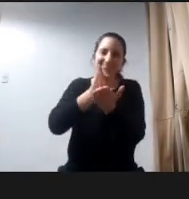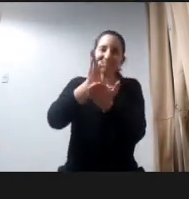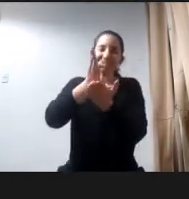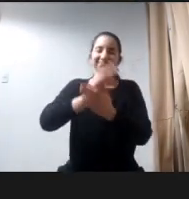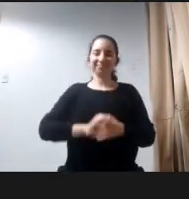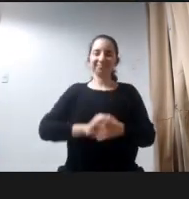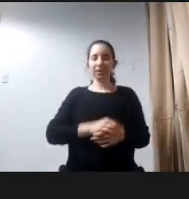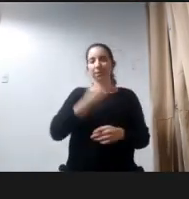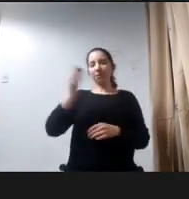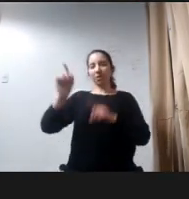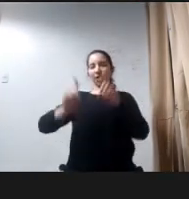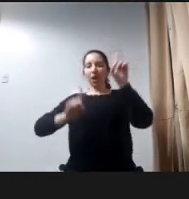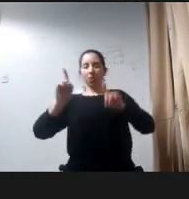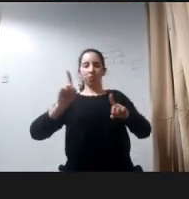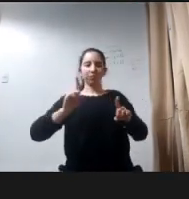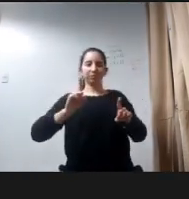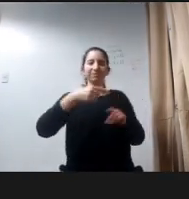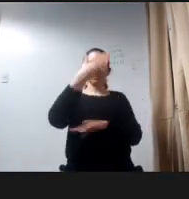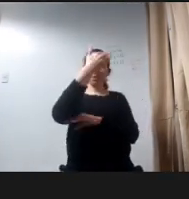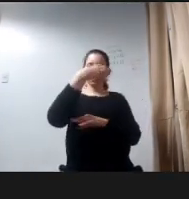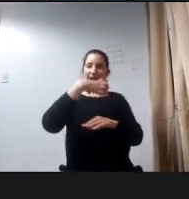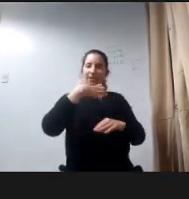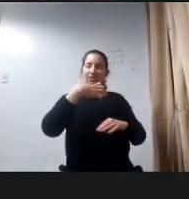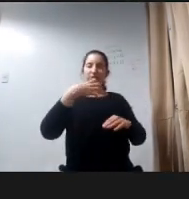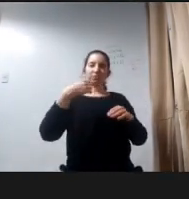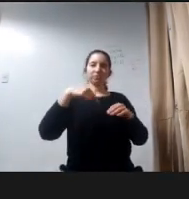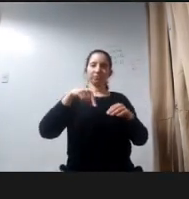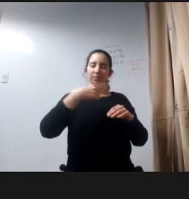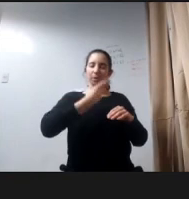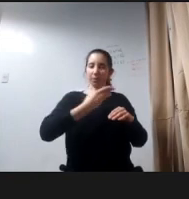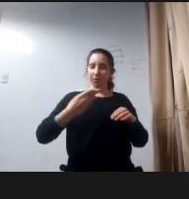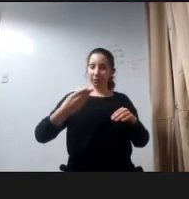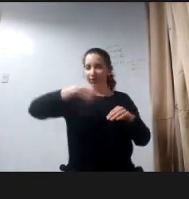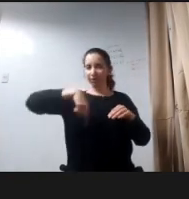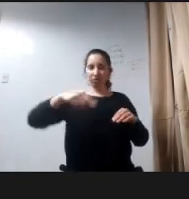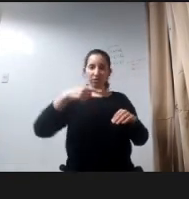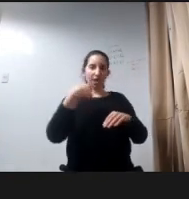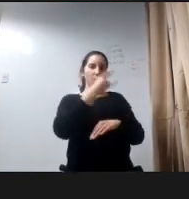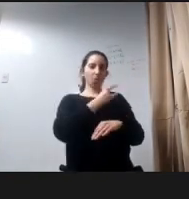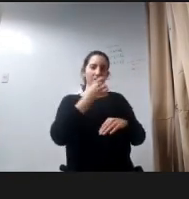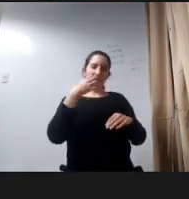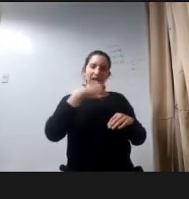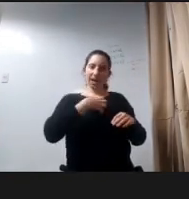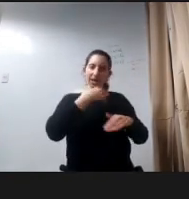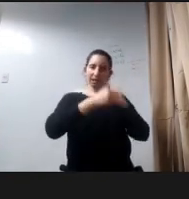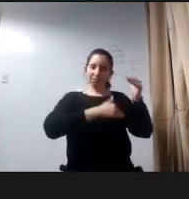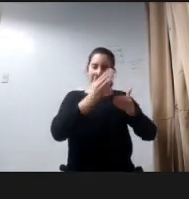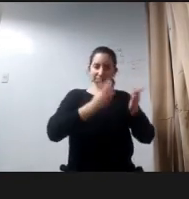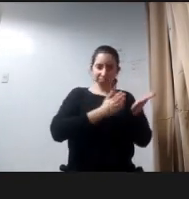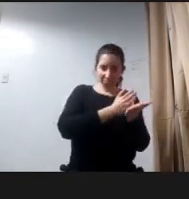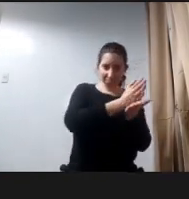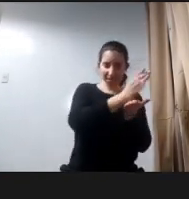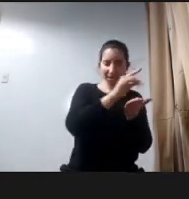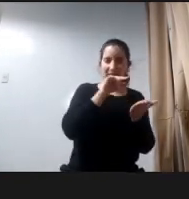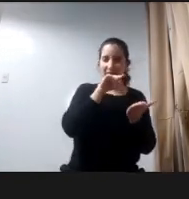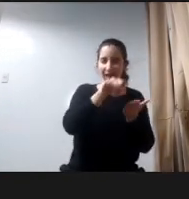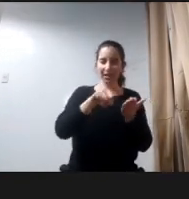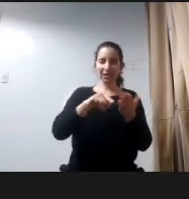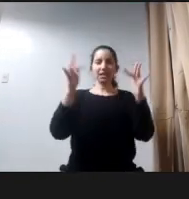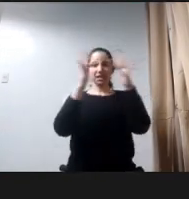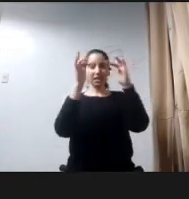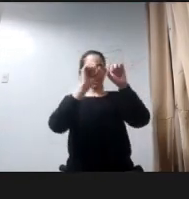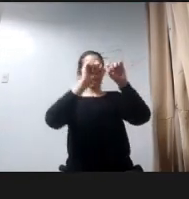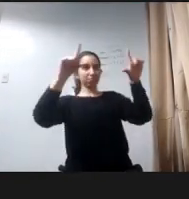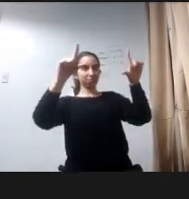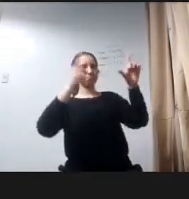en el caso de las personas que cursan el seminario de prácticas sociales virtualizadas, lo podrán seguir seguramente a través del